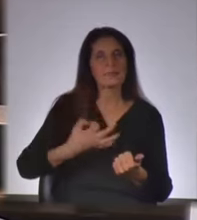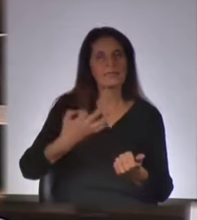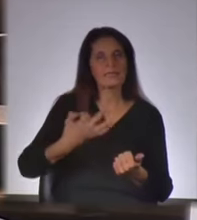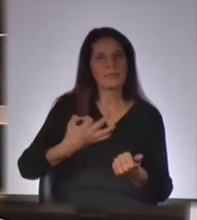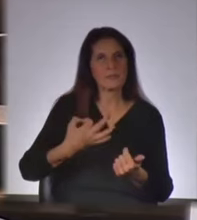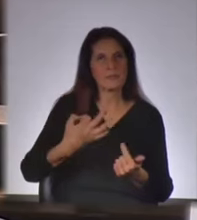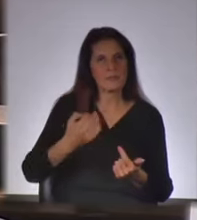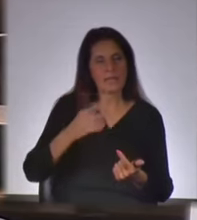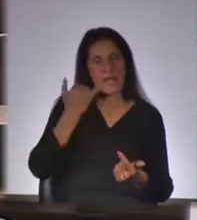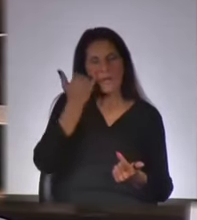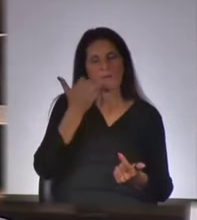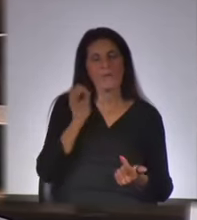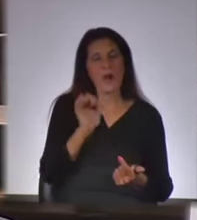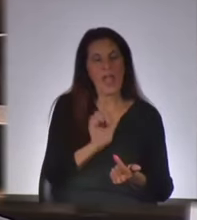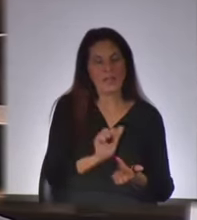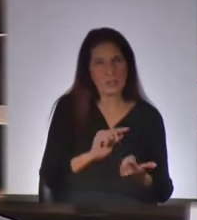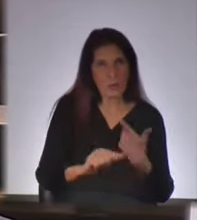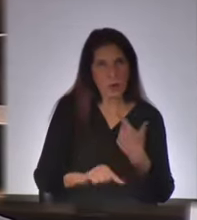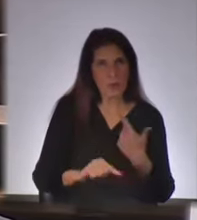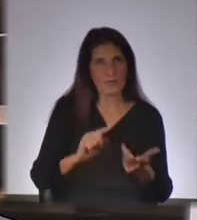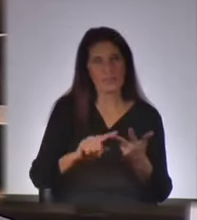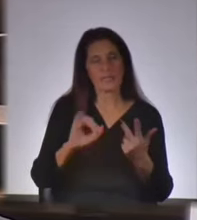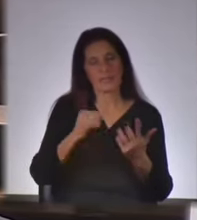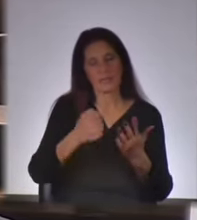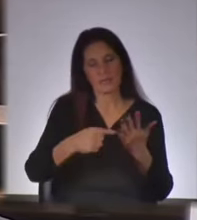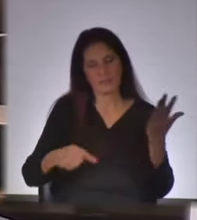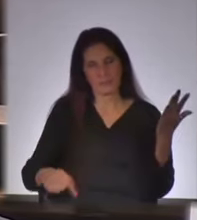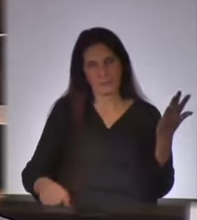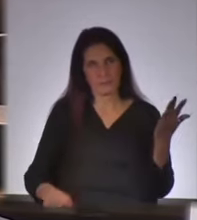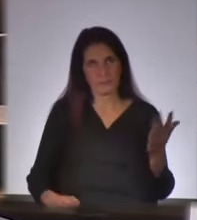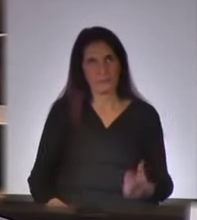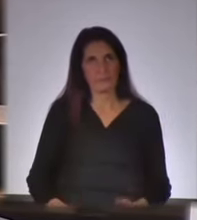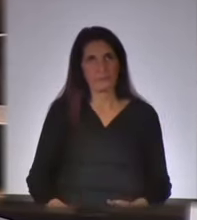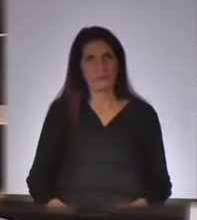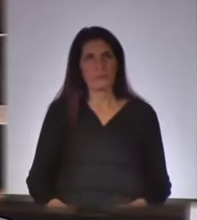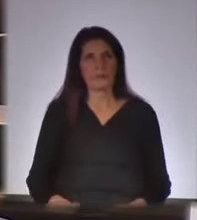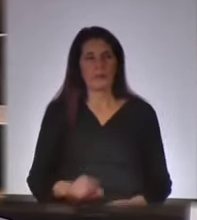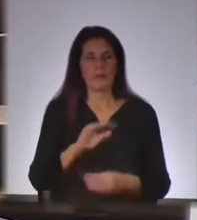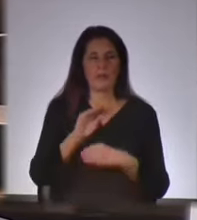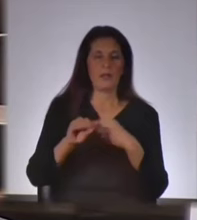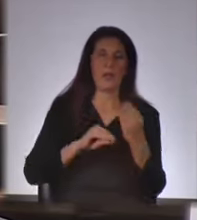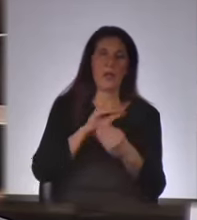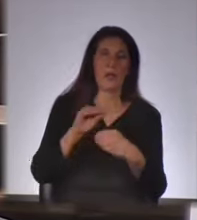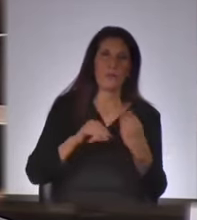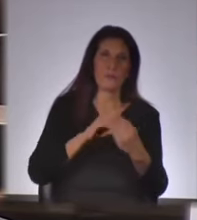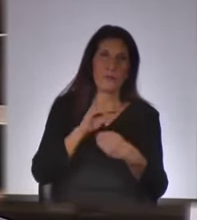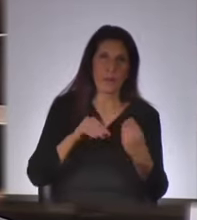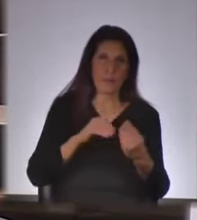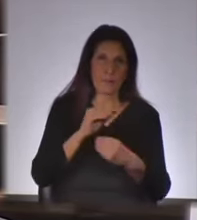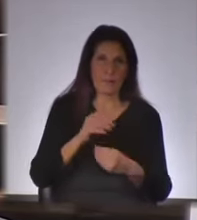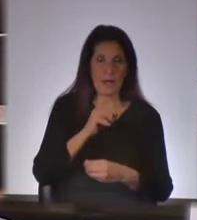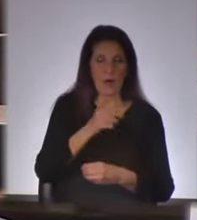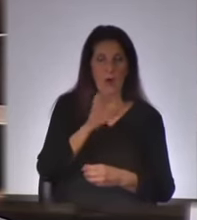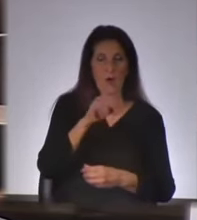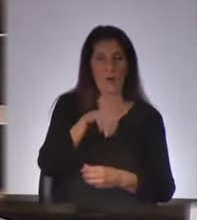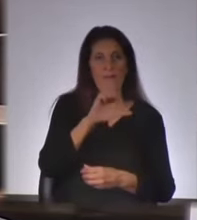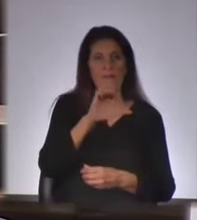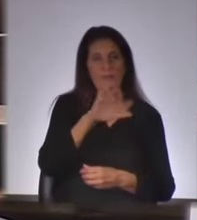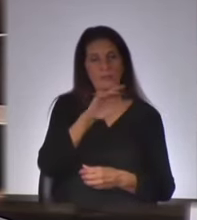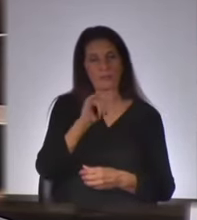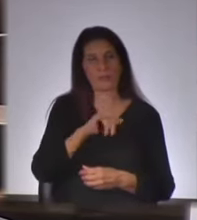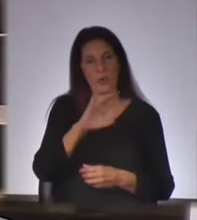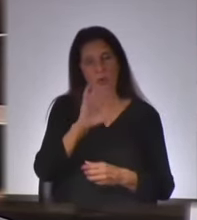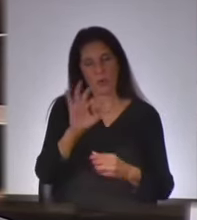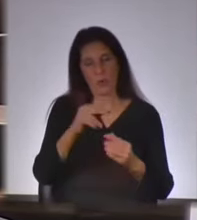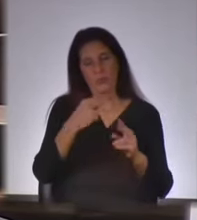violaciones perpetradas y su motivación las familias de roberto gomensoro o agentes charles osa fernando miranda